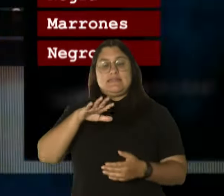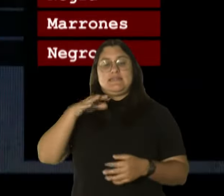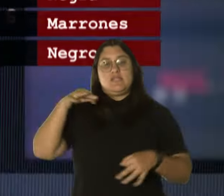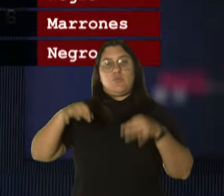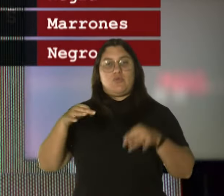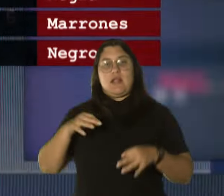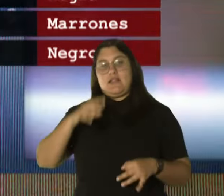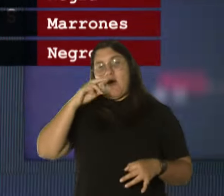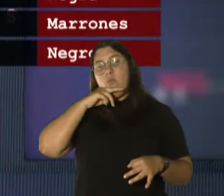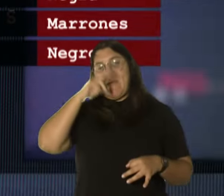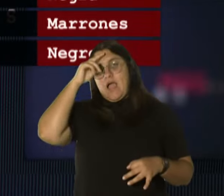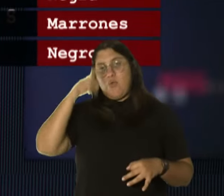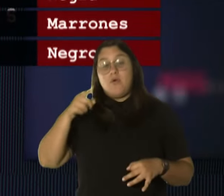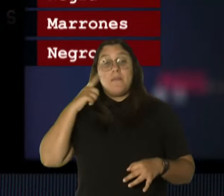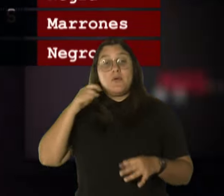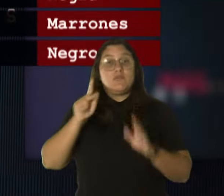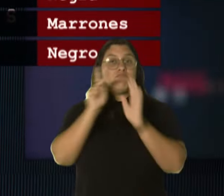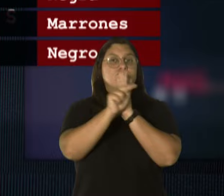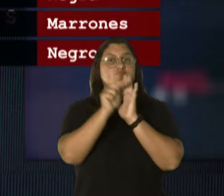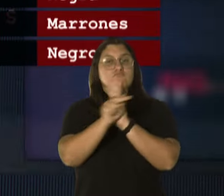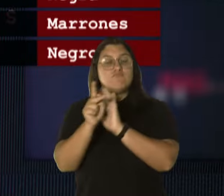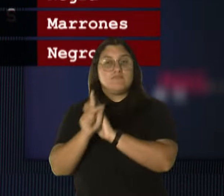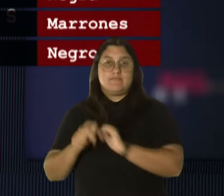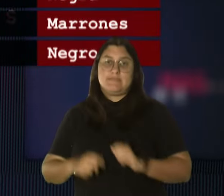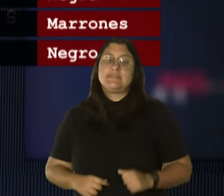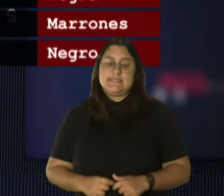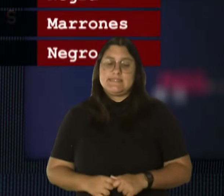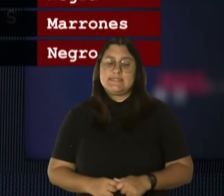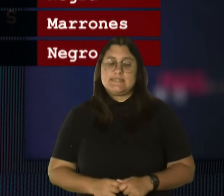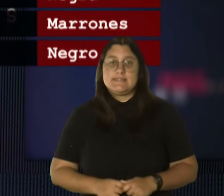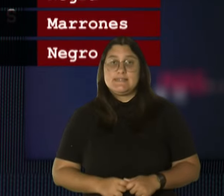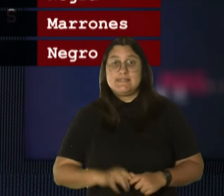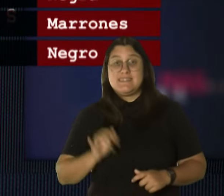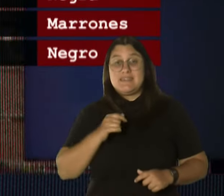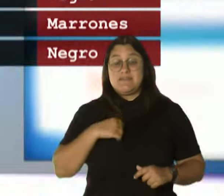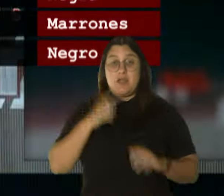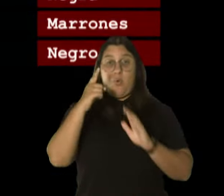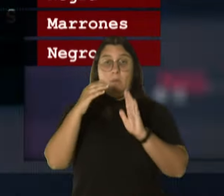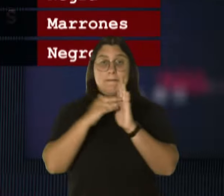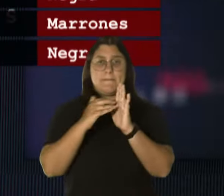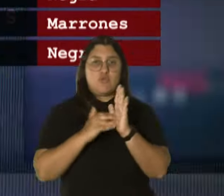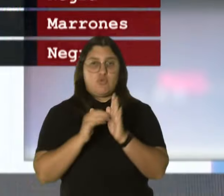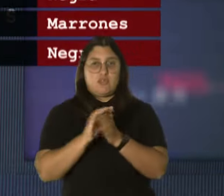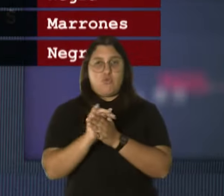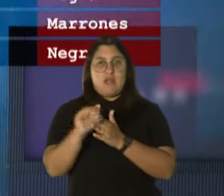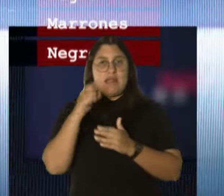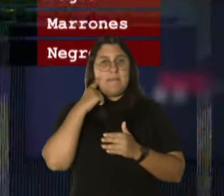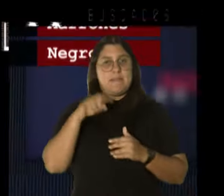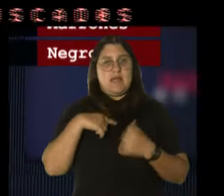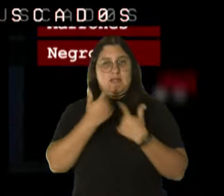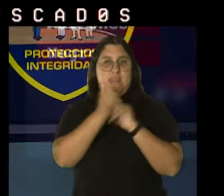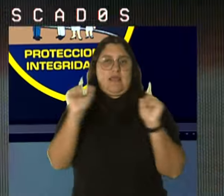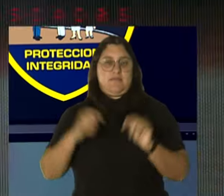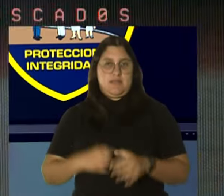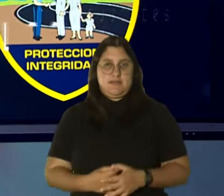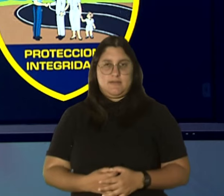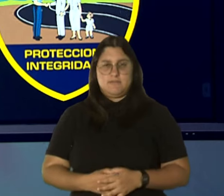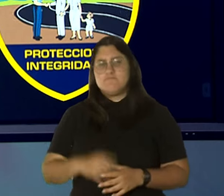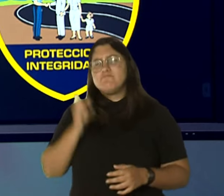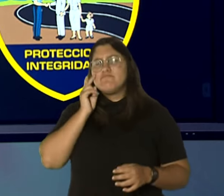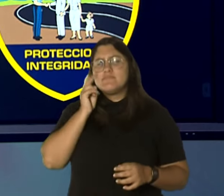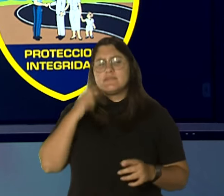humacao por asesinato y pues le fijo una fianza de un millón de dólares vamos a ver las